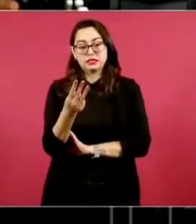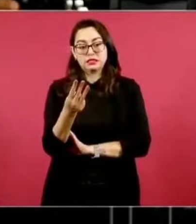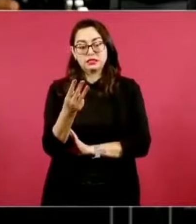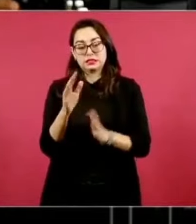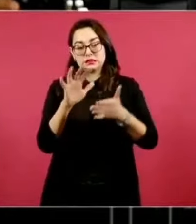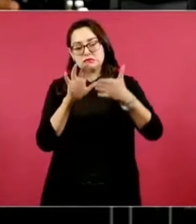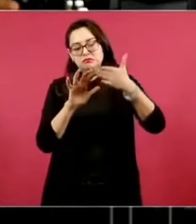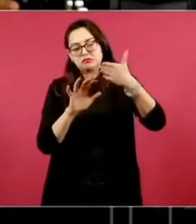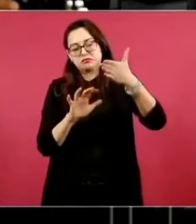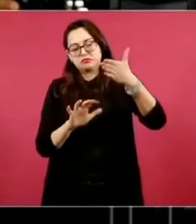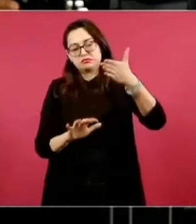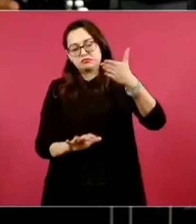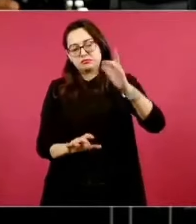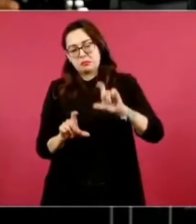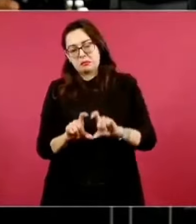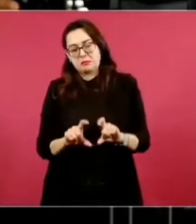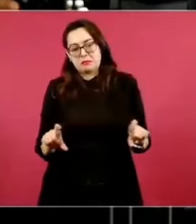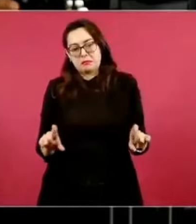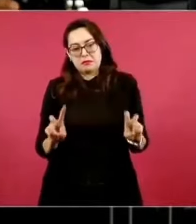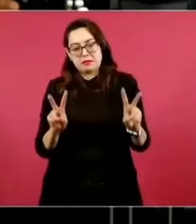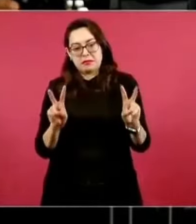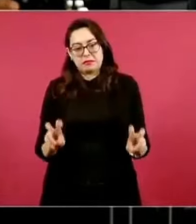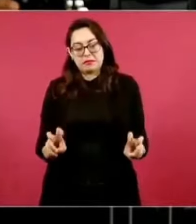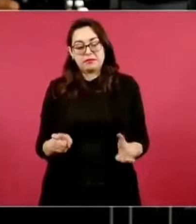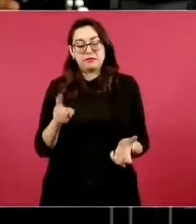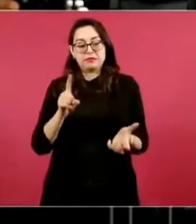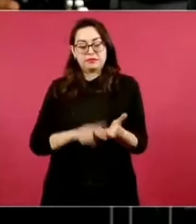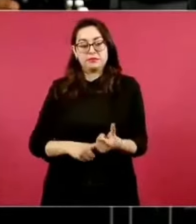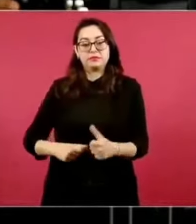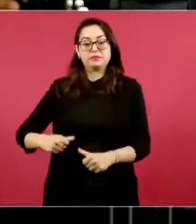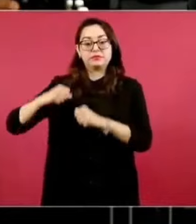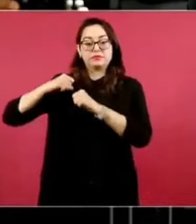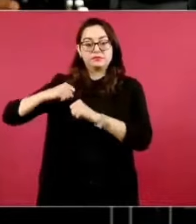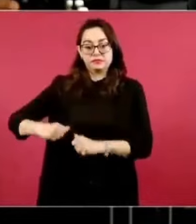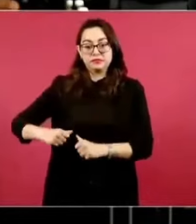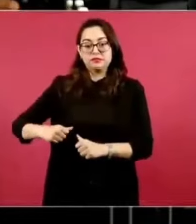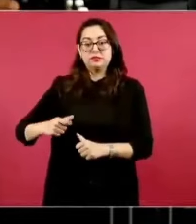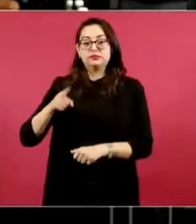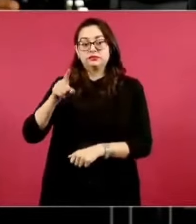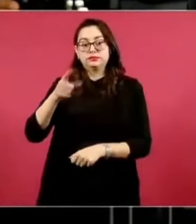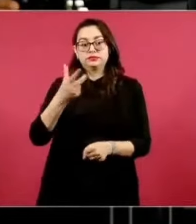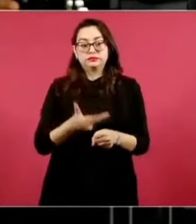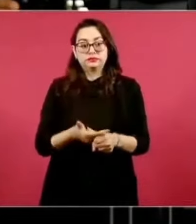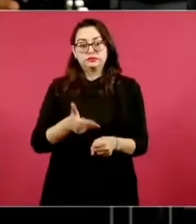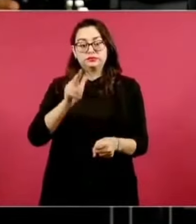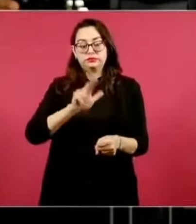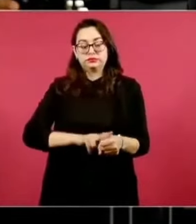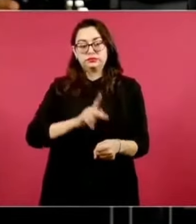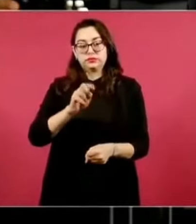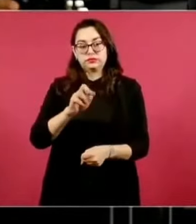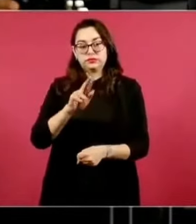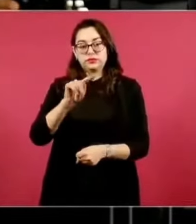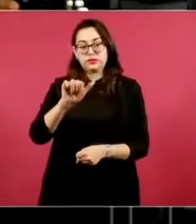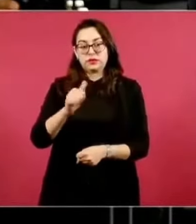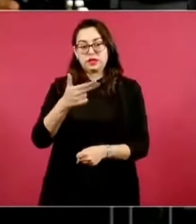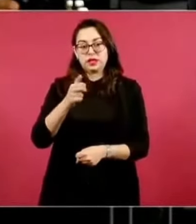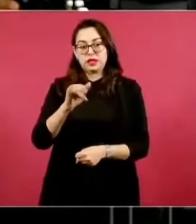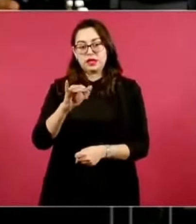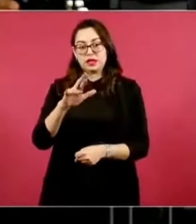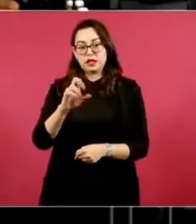eh dice autoridades de esta dependencia establecerán contacto con el Hospital Puerta de Hierro que se ubica en